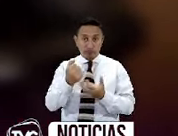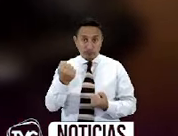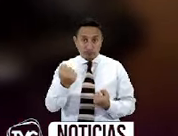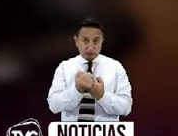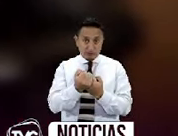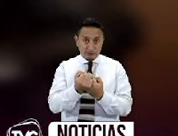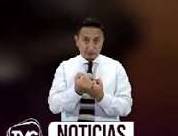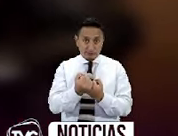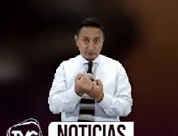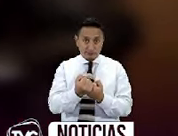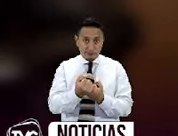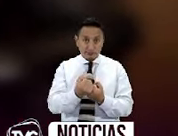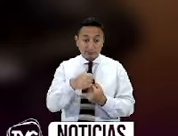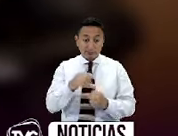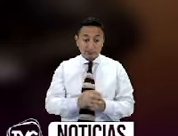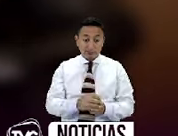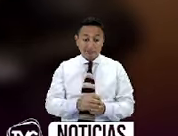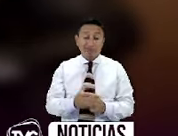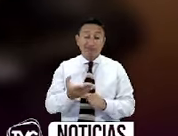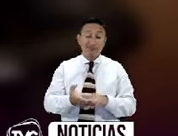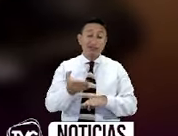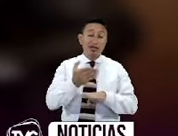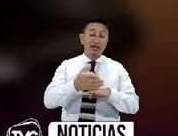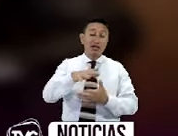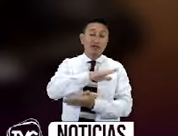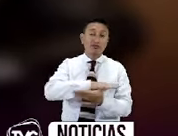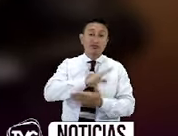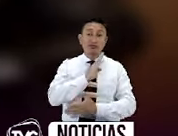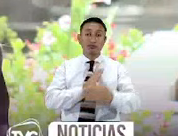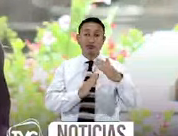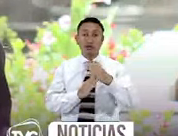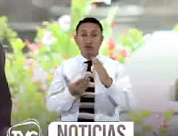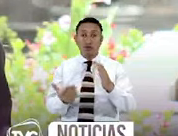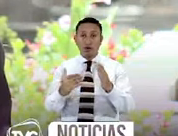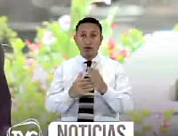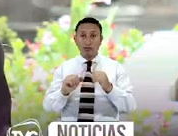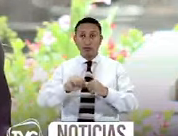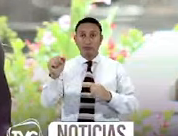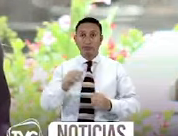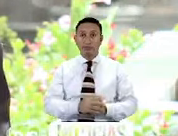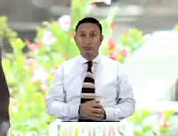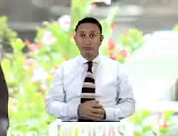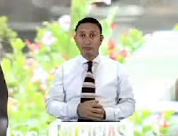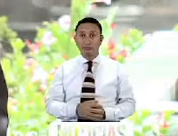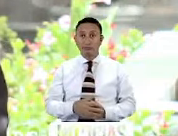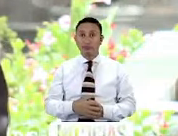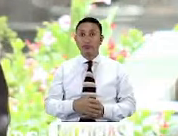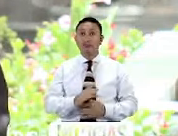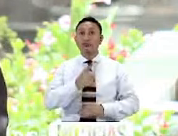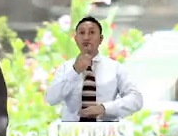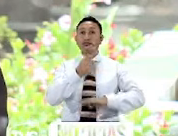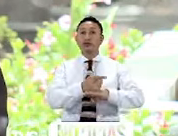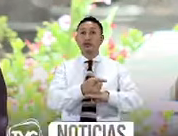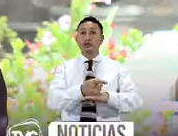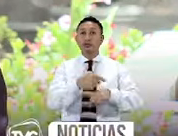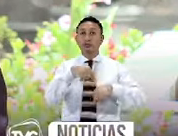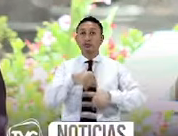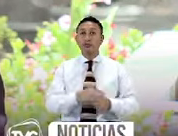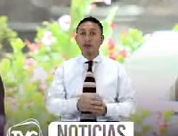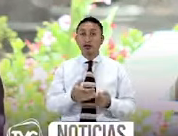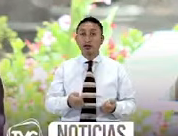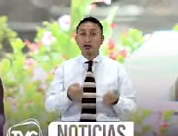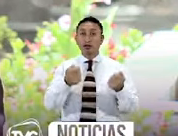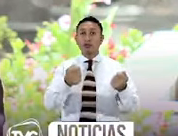como pasamos del caos total a la paz, volveremos a vencer. El decreto se emitirá, será entregado a la